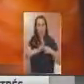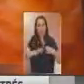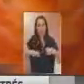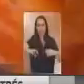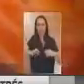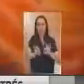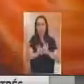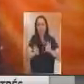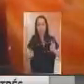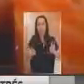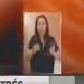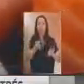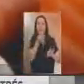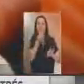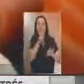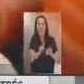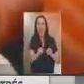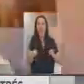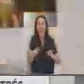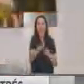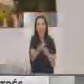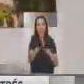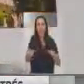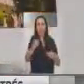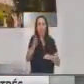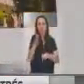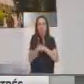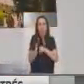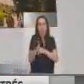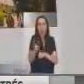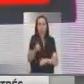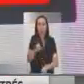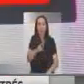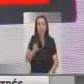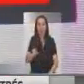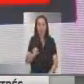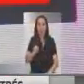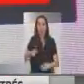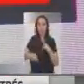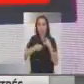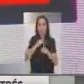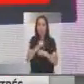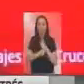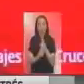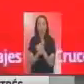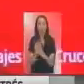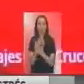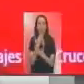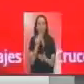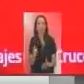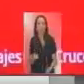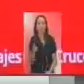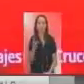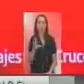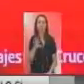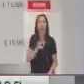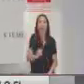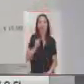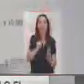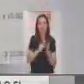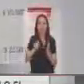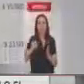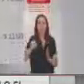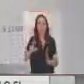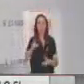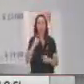unos espárragos gratinados envueltos en jamón serrano. Las cenas de Año Nuevo también se rindieron a la modernidad. En atrapalo.cl